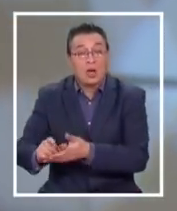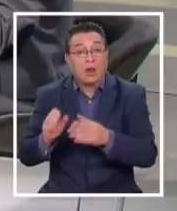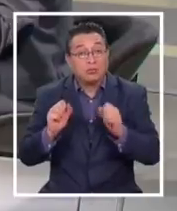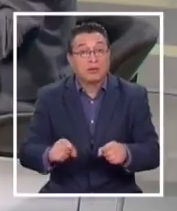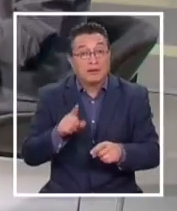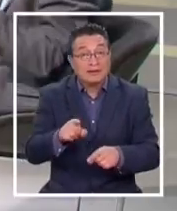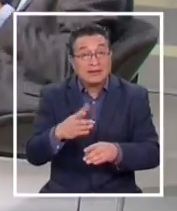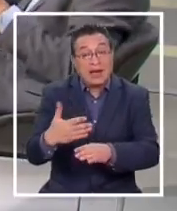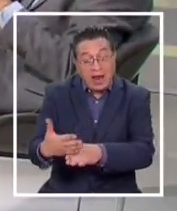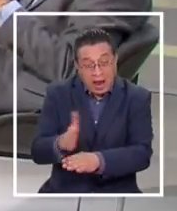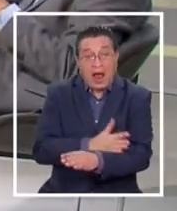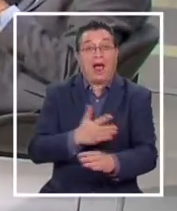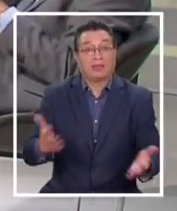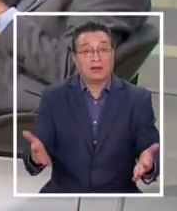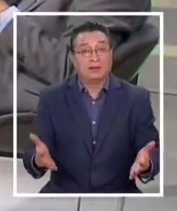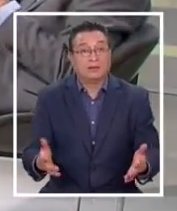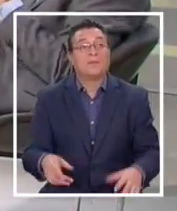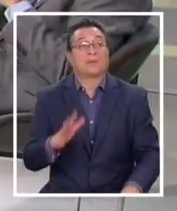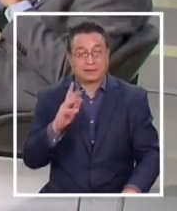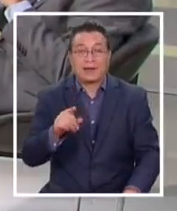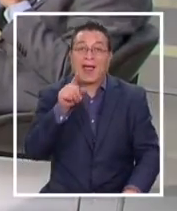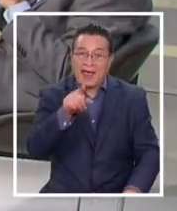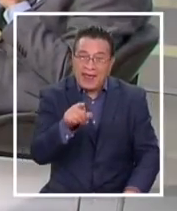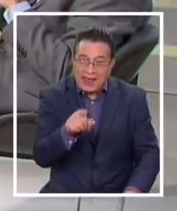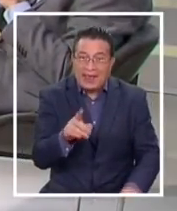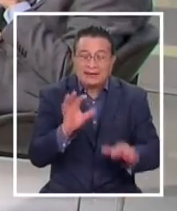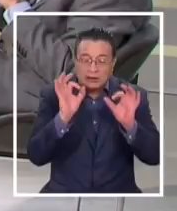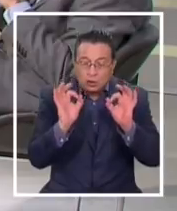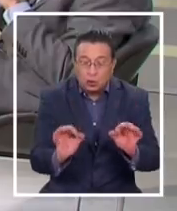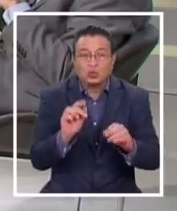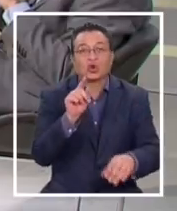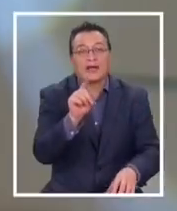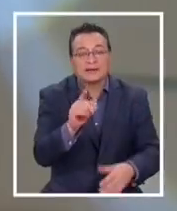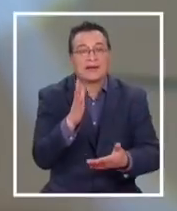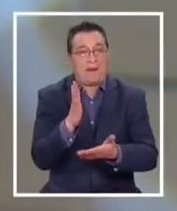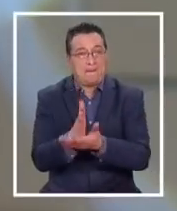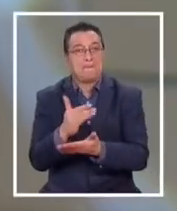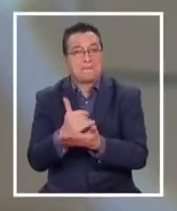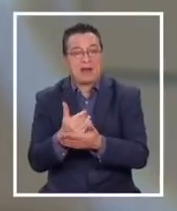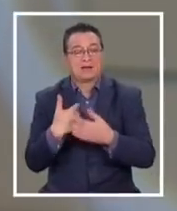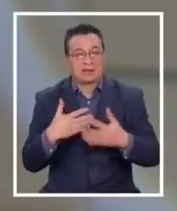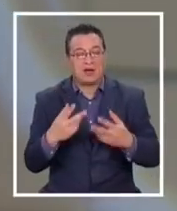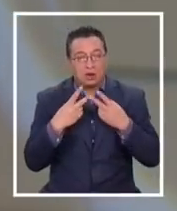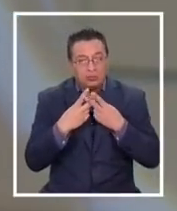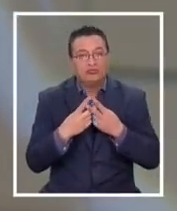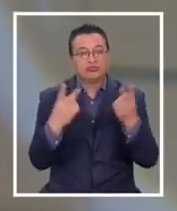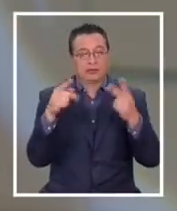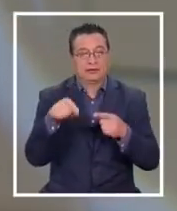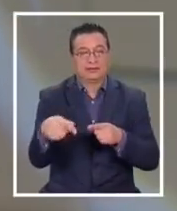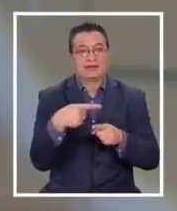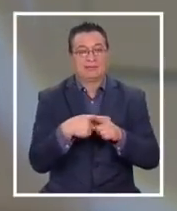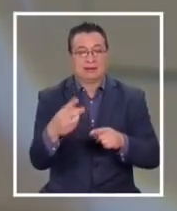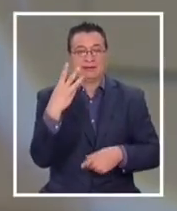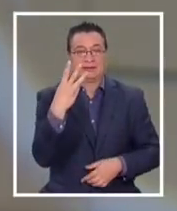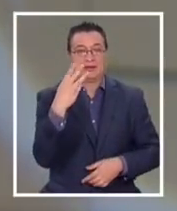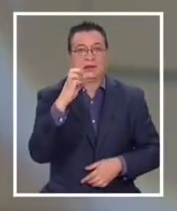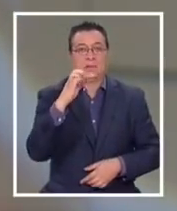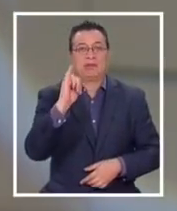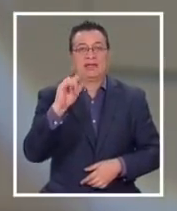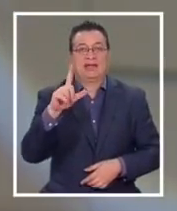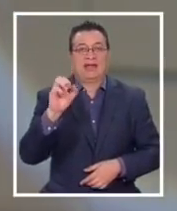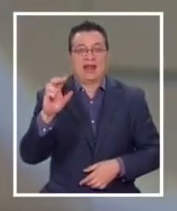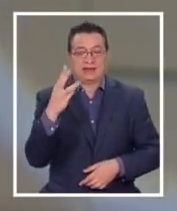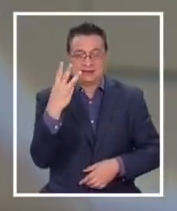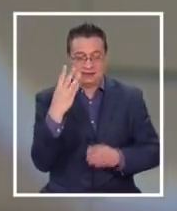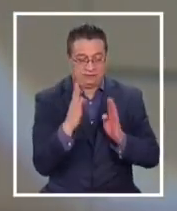eso es precisamente, de eso se trata precisamente el plan que dimos a conocer esta semana, que tiene 3 pilares. El